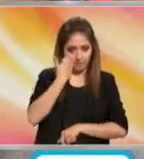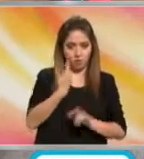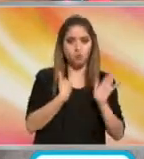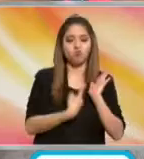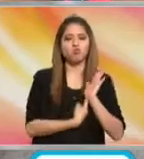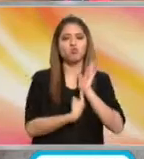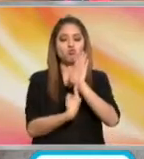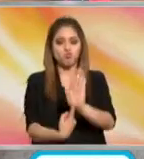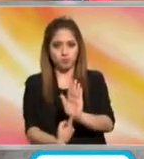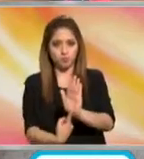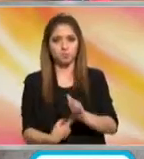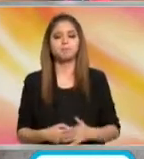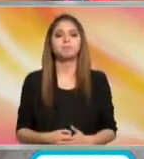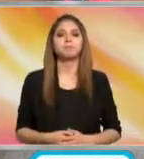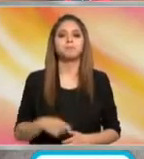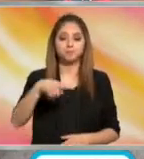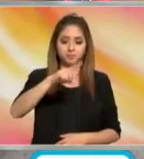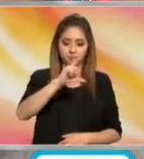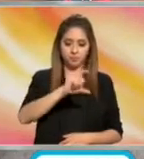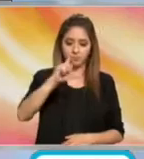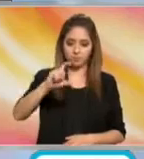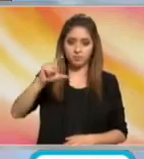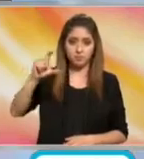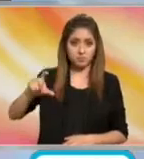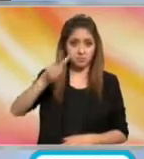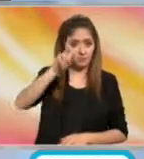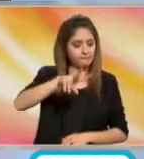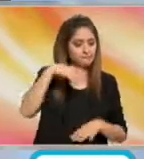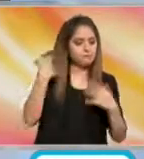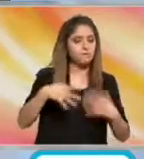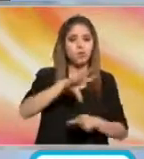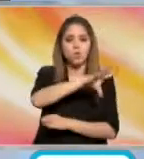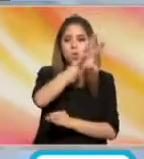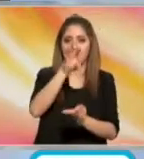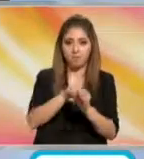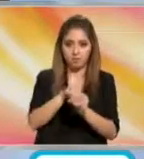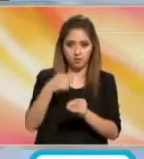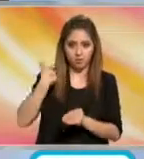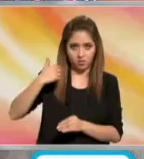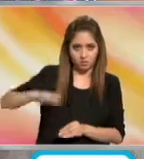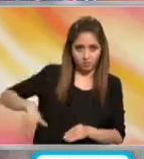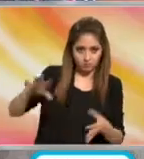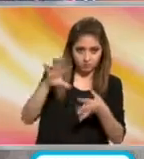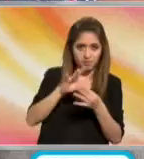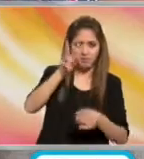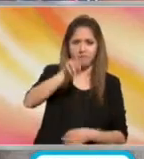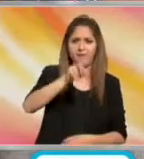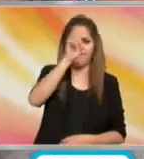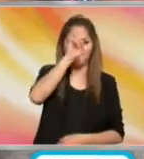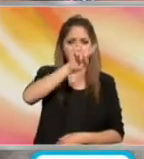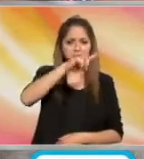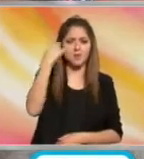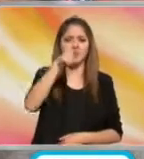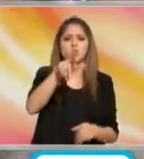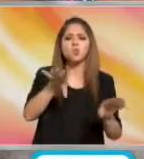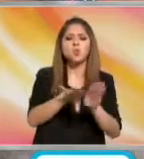el día de hoy, esta línea que está súper completa y como te decía, es muy fácil de